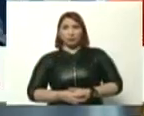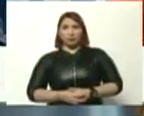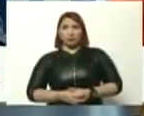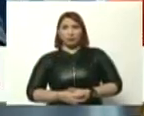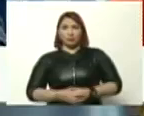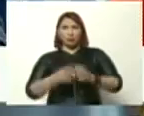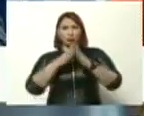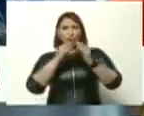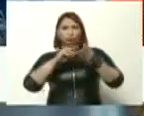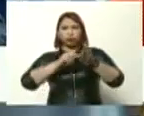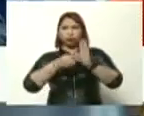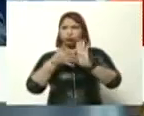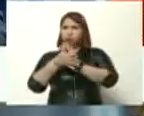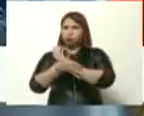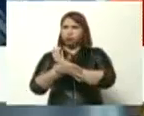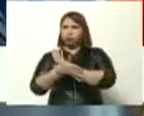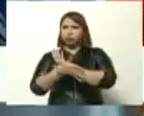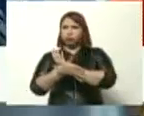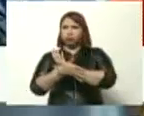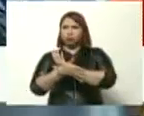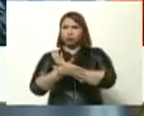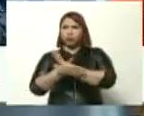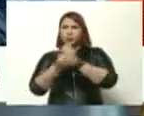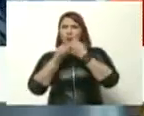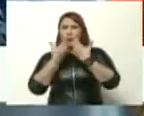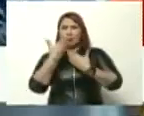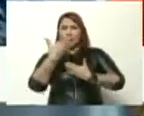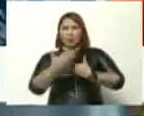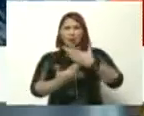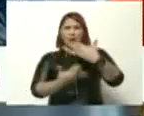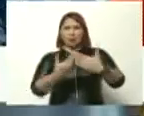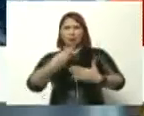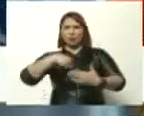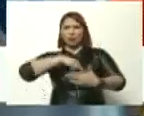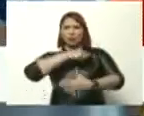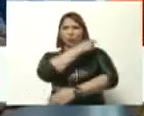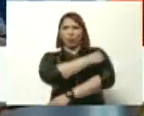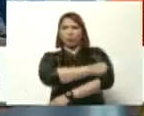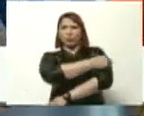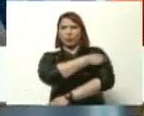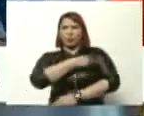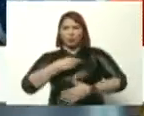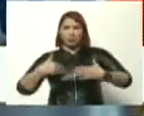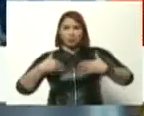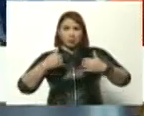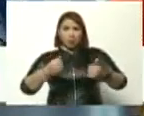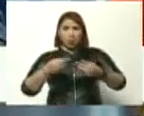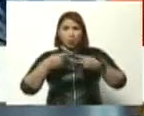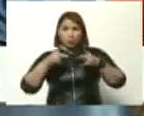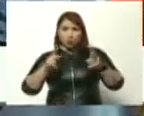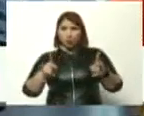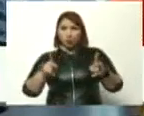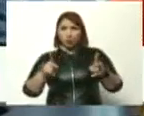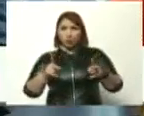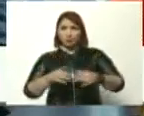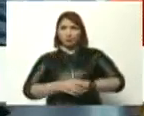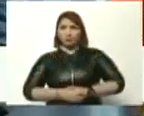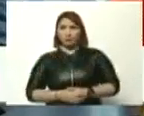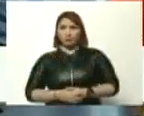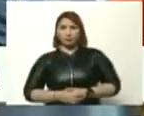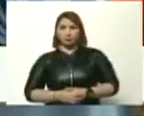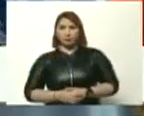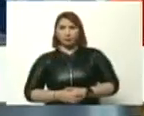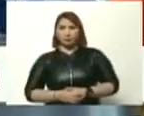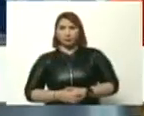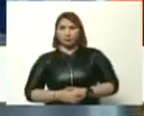todo lo que tiene que ver con la buena marcha de nuestros hospitales, la salud pública, obviamente más en medio